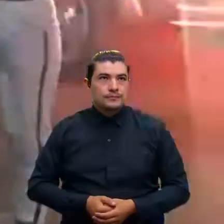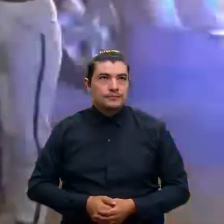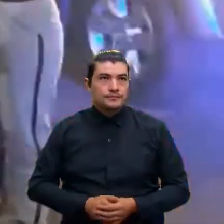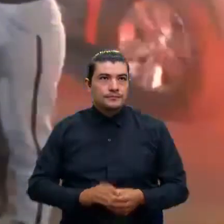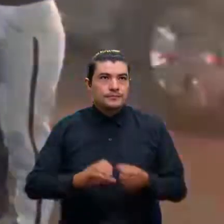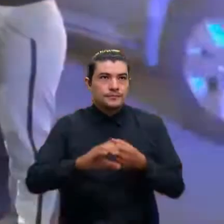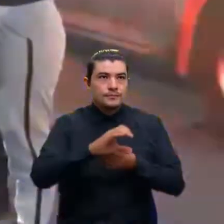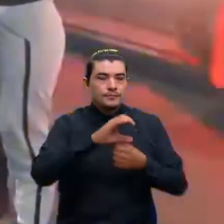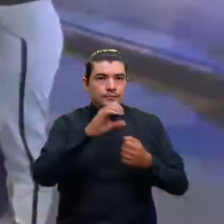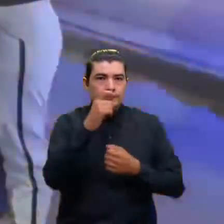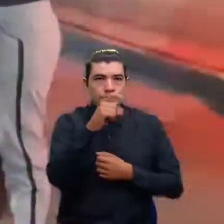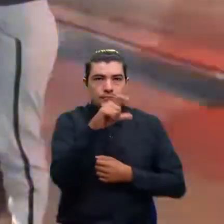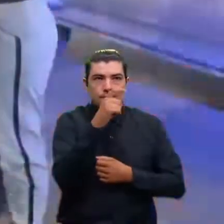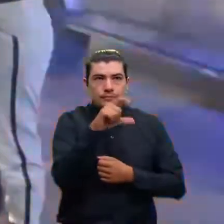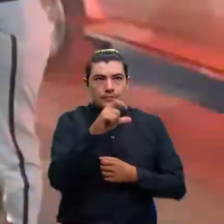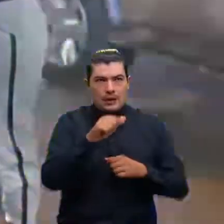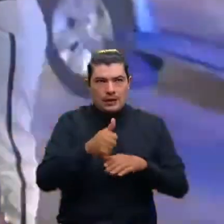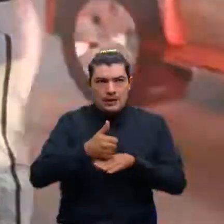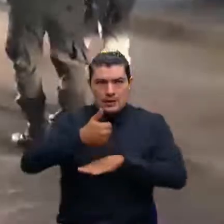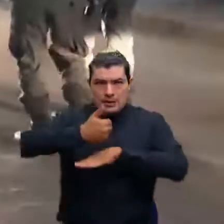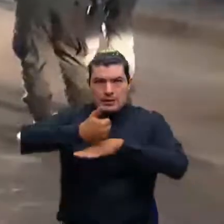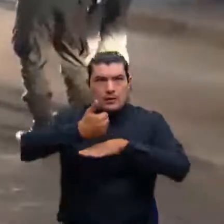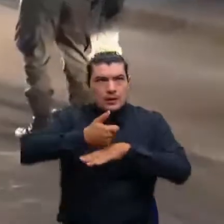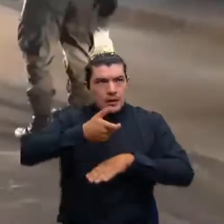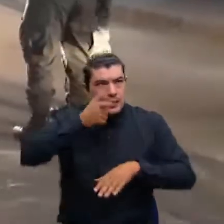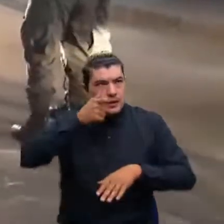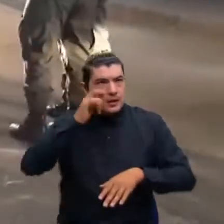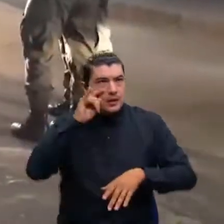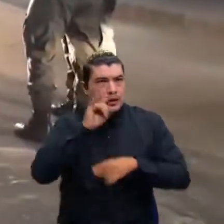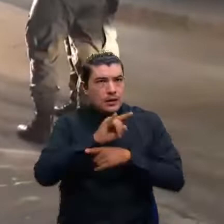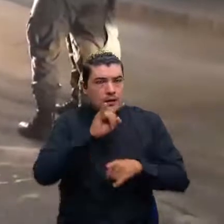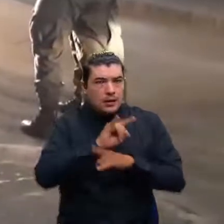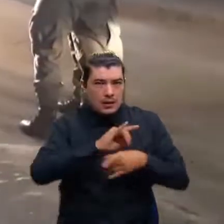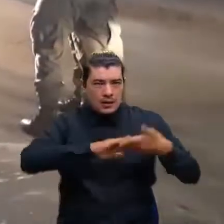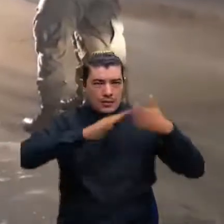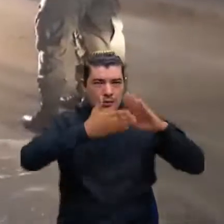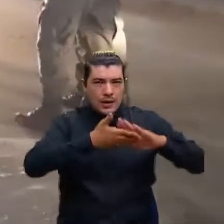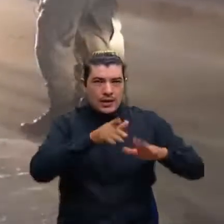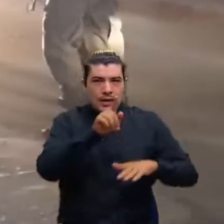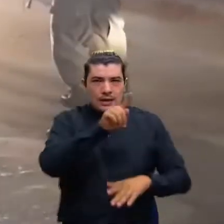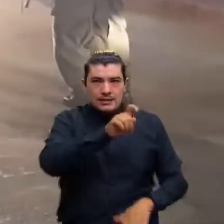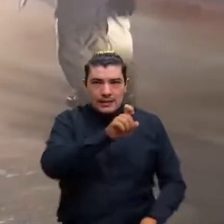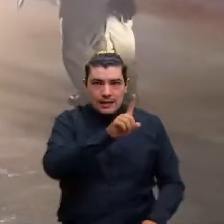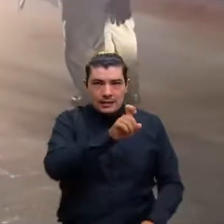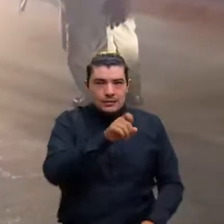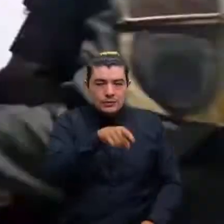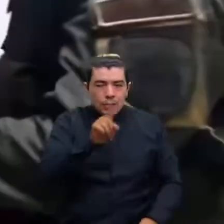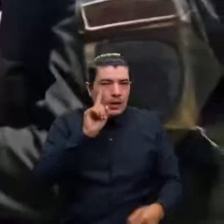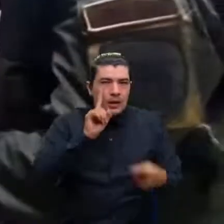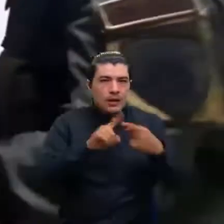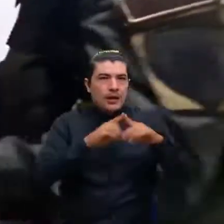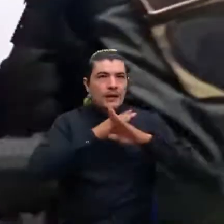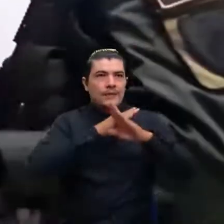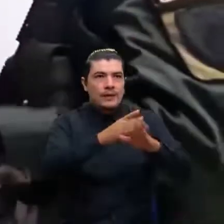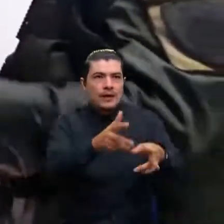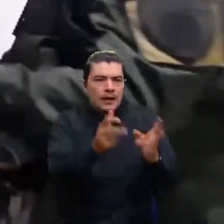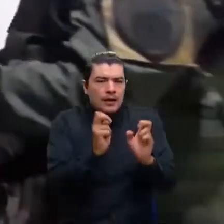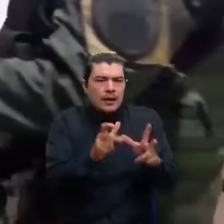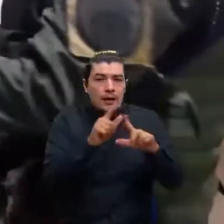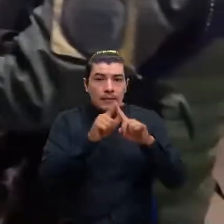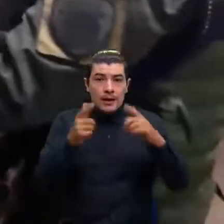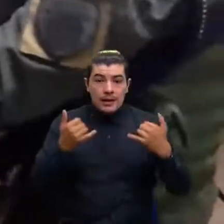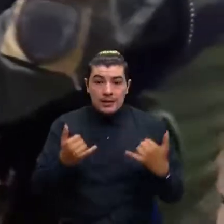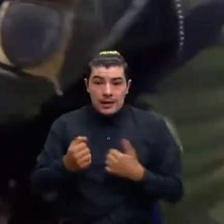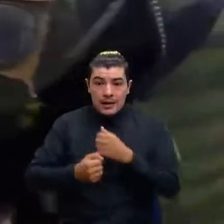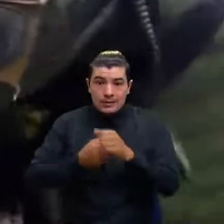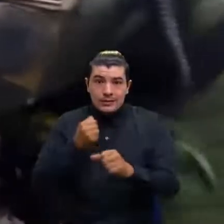las autoridades han logrado aumentar los controles en comunas como Las Seis, buscando prevenir las extorsiones en esta época